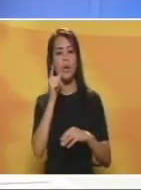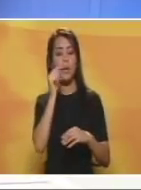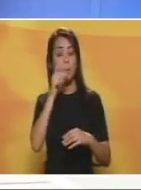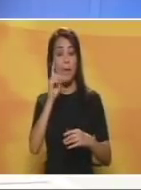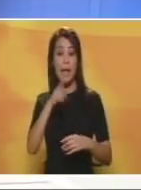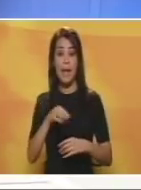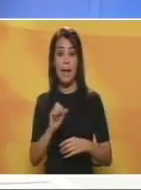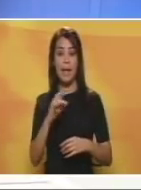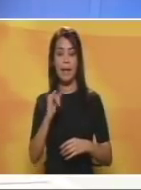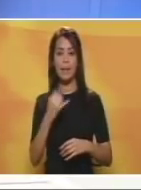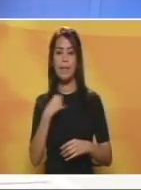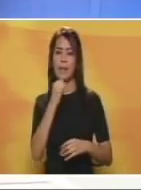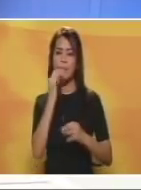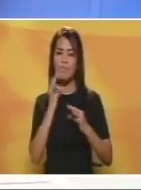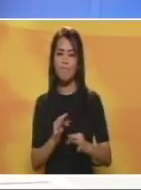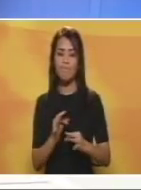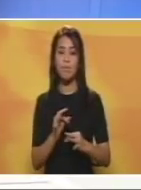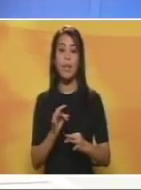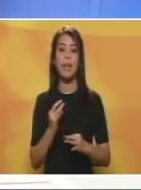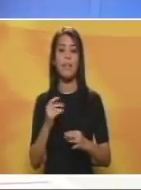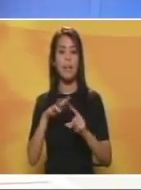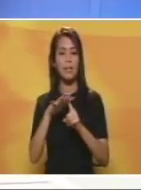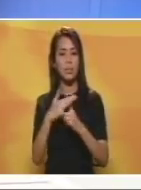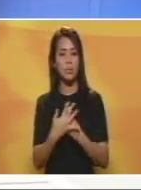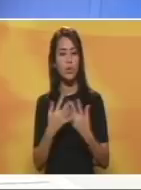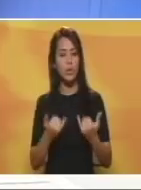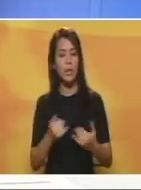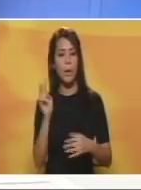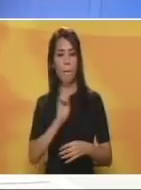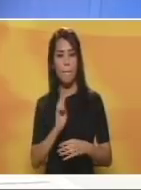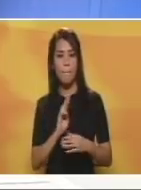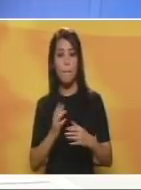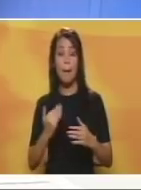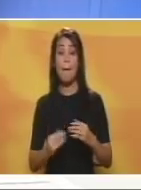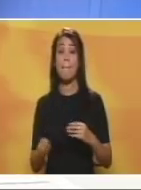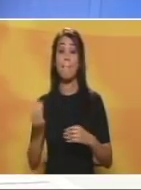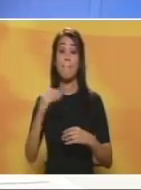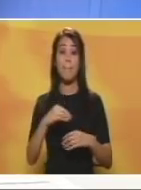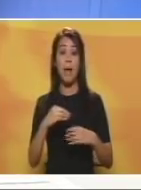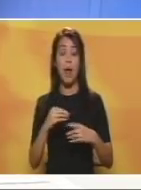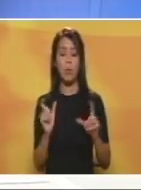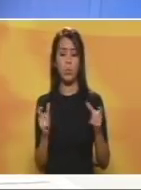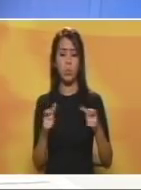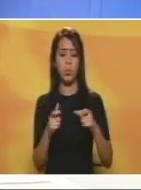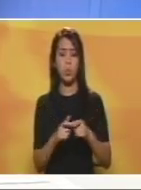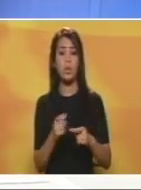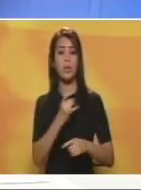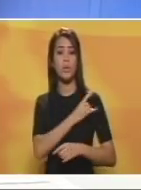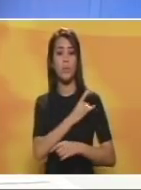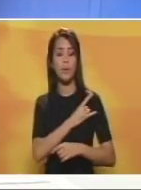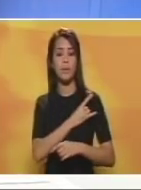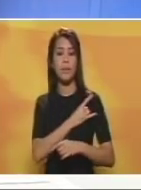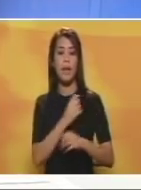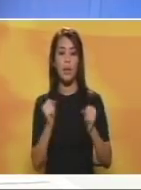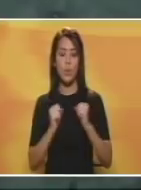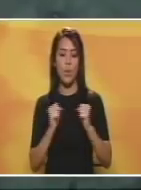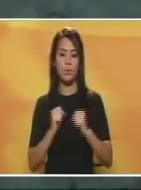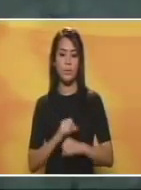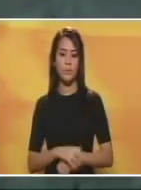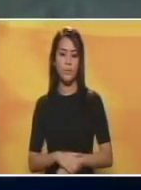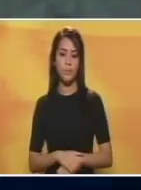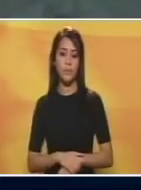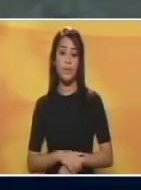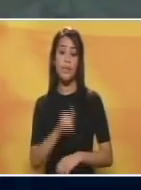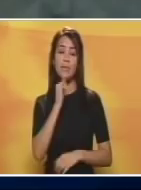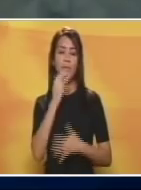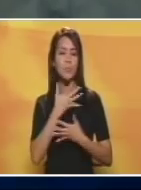Pablo Fernández, aseguró que motivado a la situación actual de Venezuela se ha incrementado la deserción estudiantil en la Universidad de los Andes. Fernández